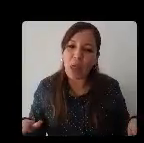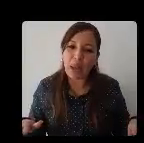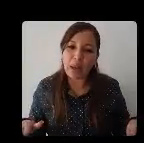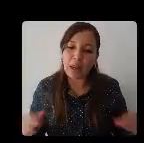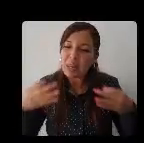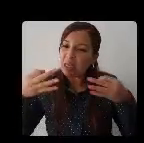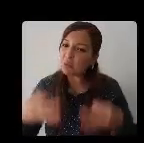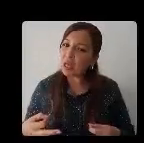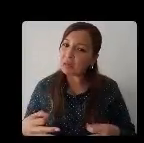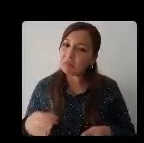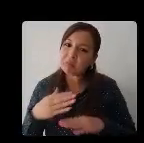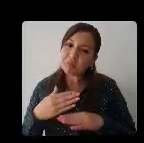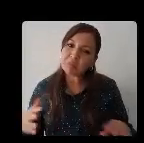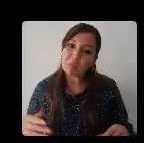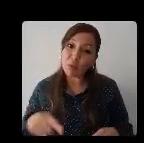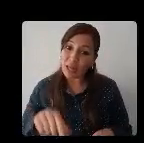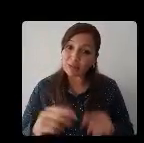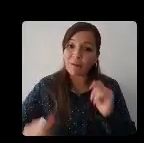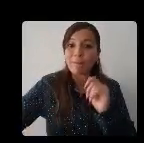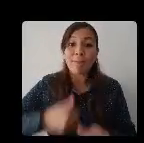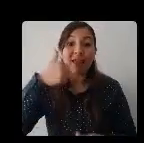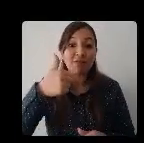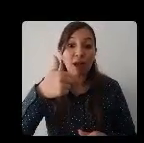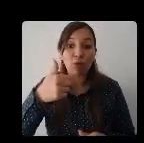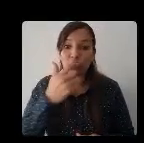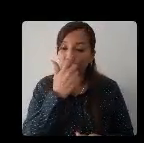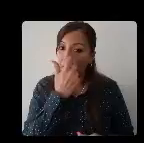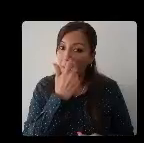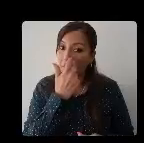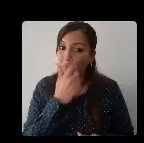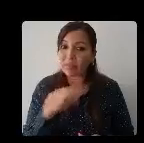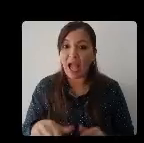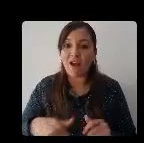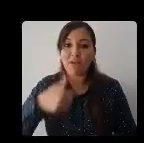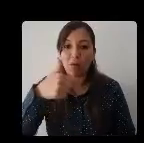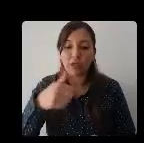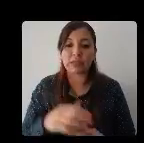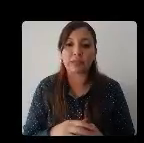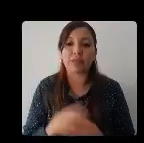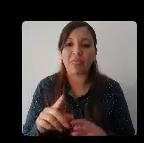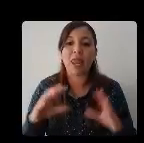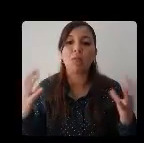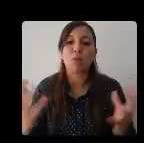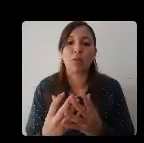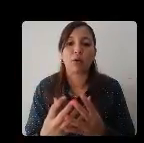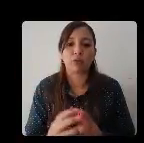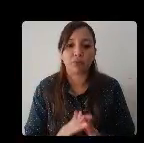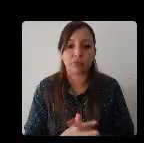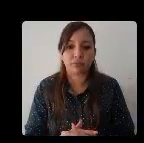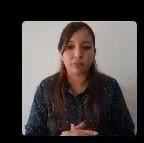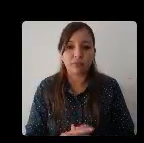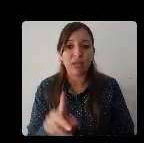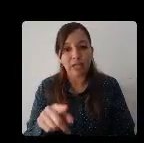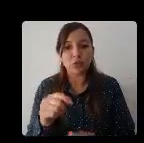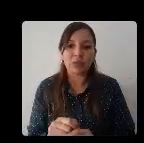de Tingana o del TC que estamos haciendo. Esa es estrellita que les podría decir, ¿no? Y seguimos adelante, es una